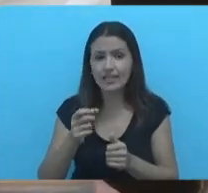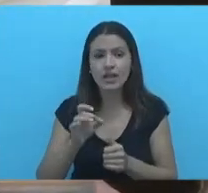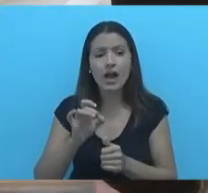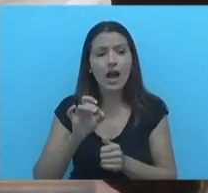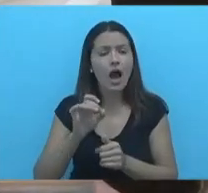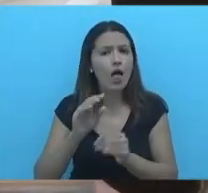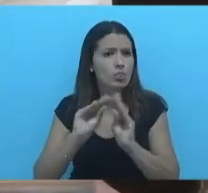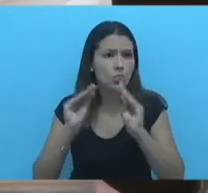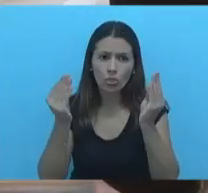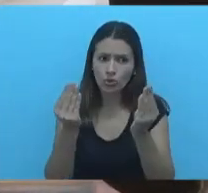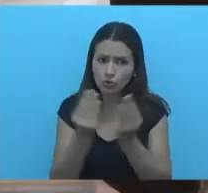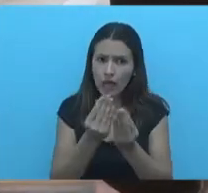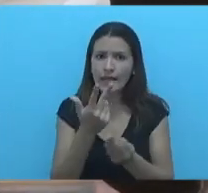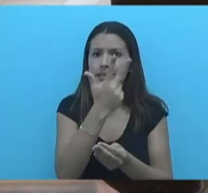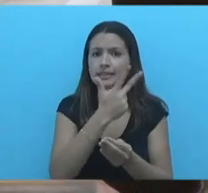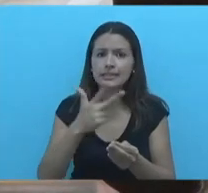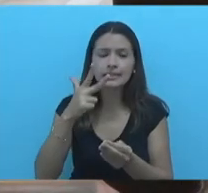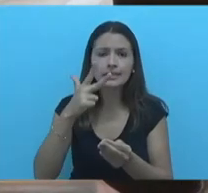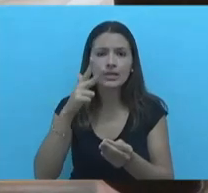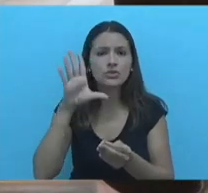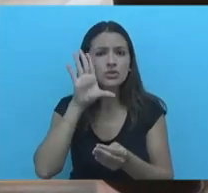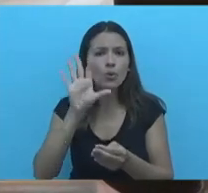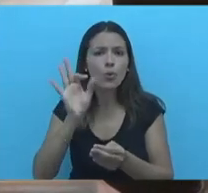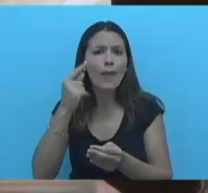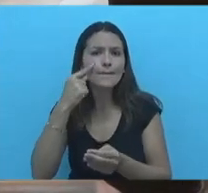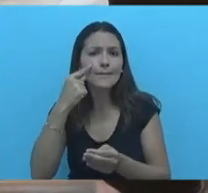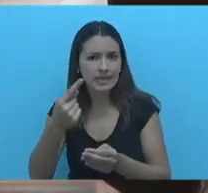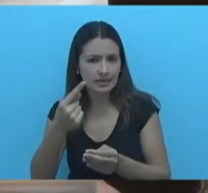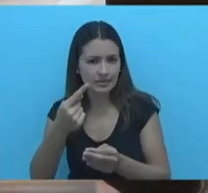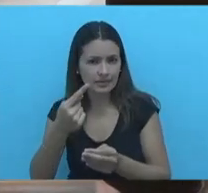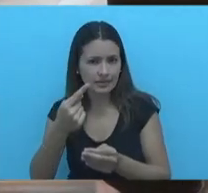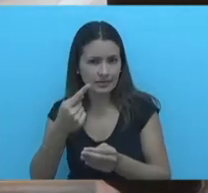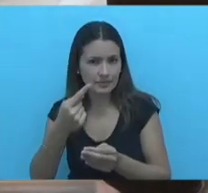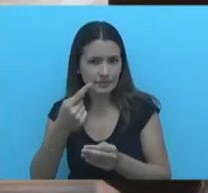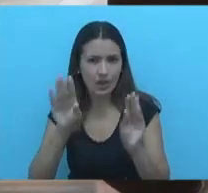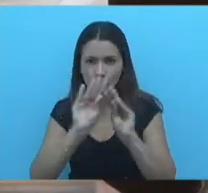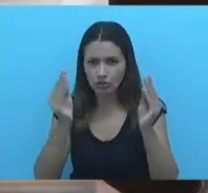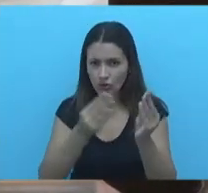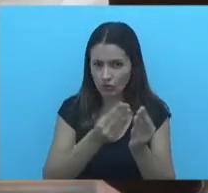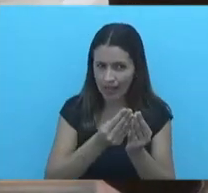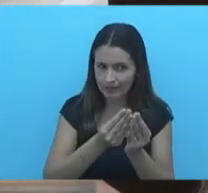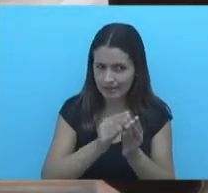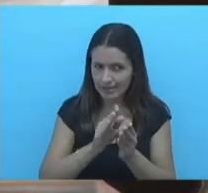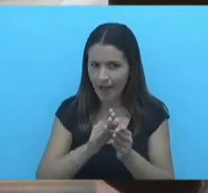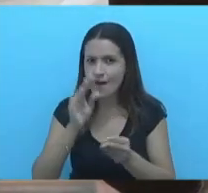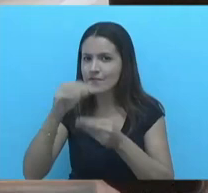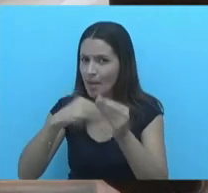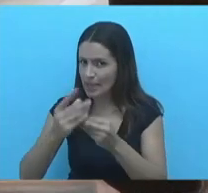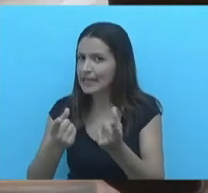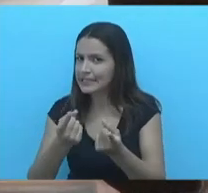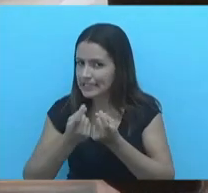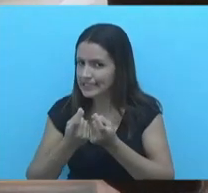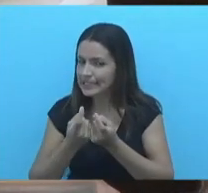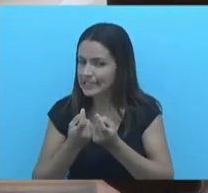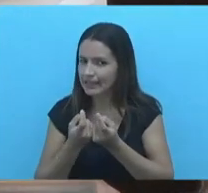350.000 tarifas sociales. Es decir, no es que no hayan familias en condiciones de